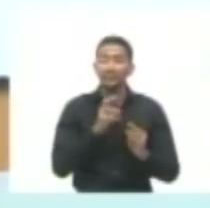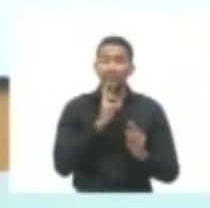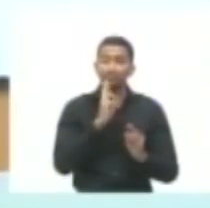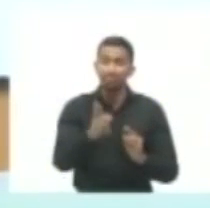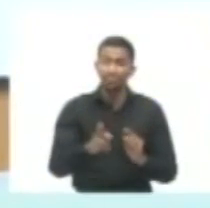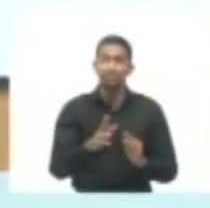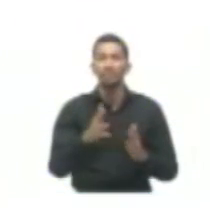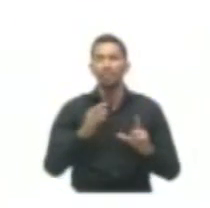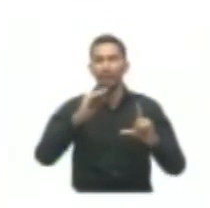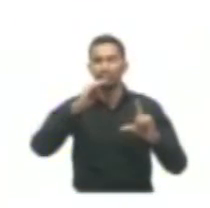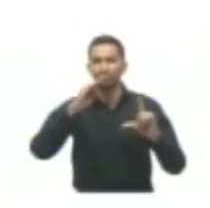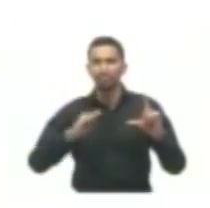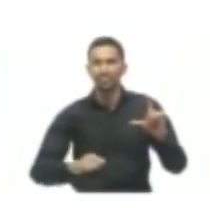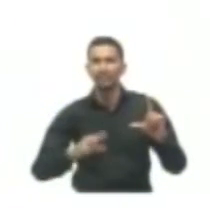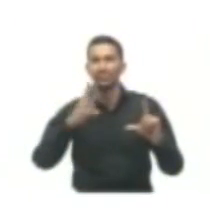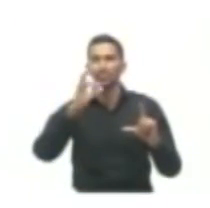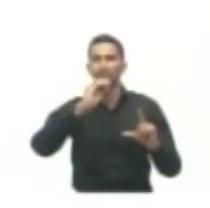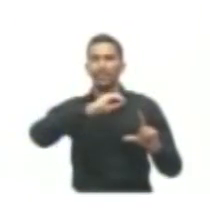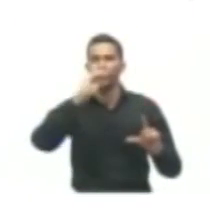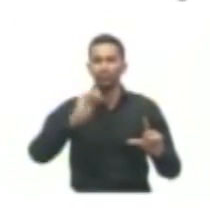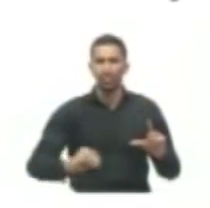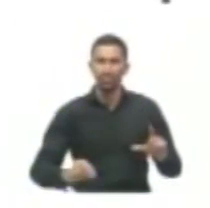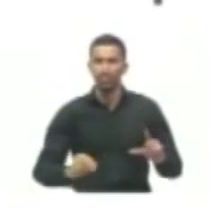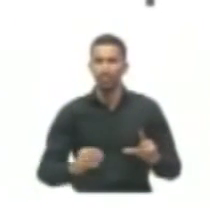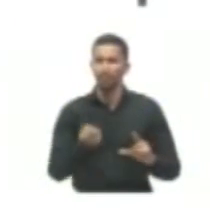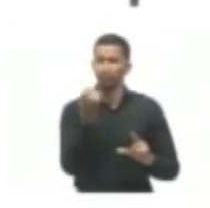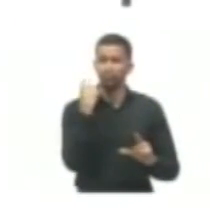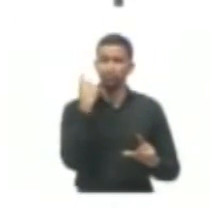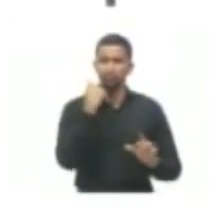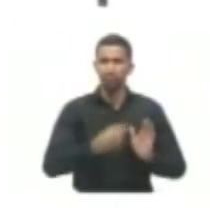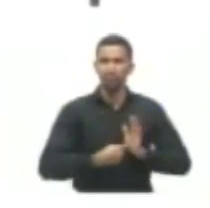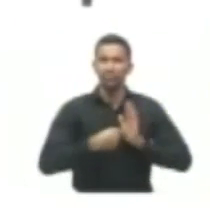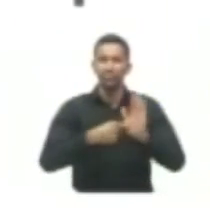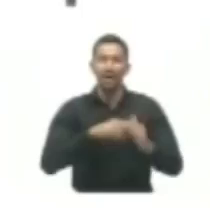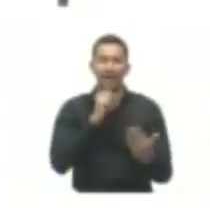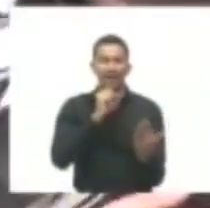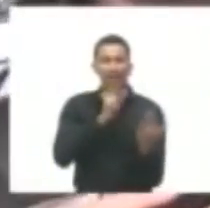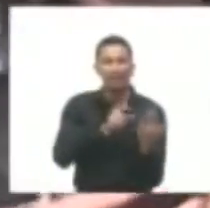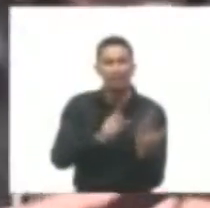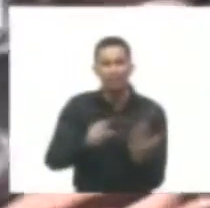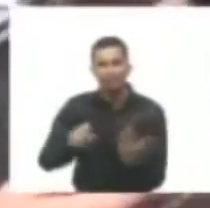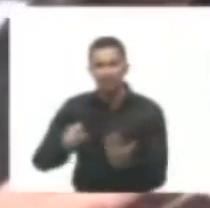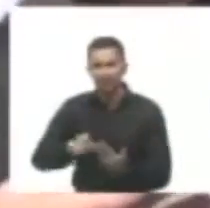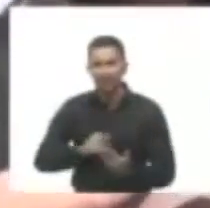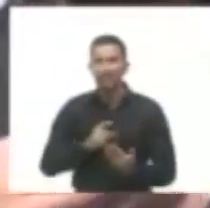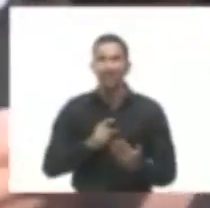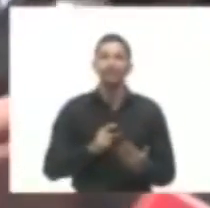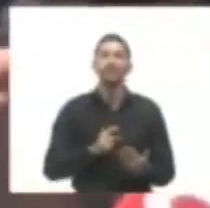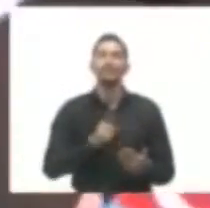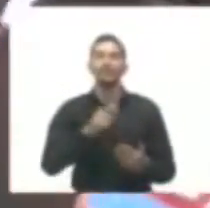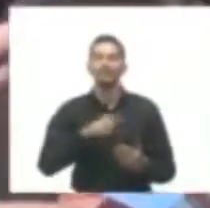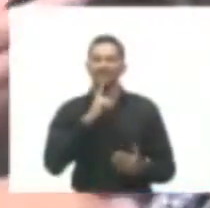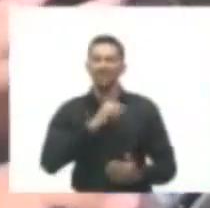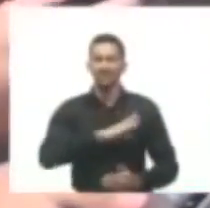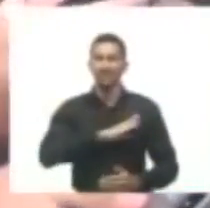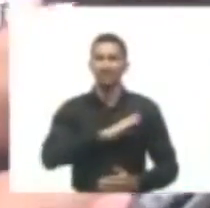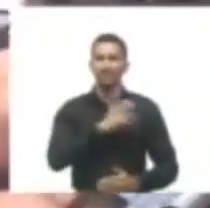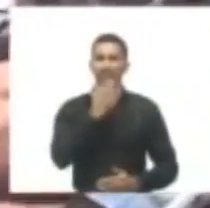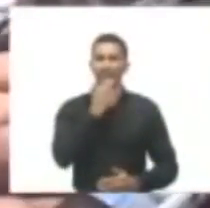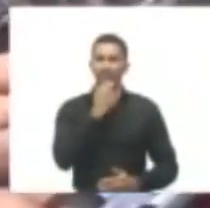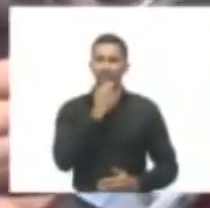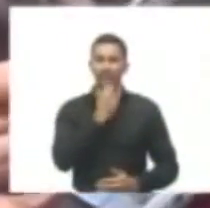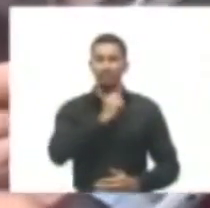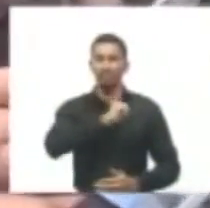50%. El reciente resultado de la encuesta realizada por Datexco, en el que el alcalde Alejandro Char por segunda